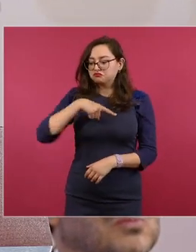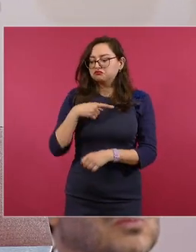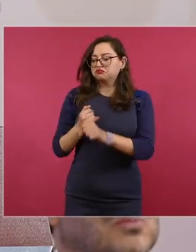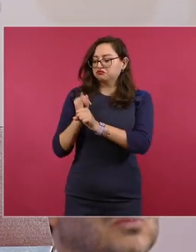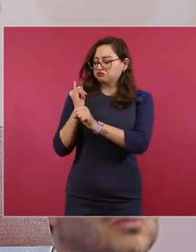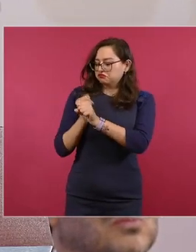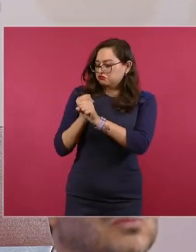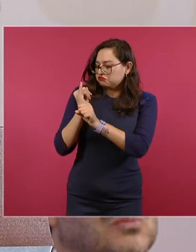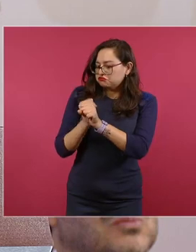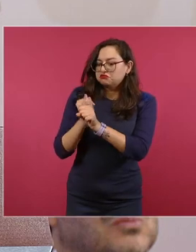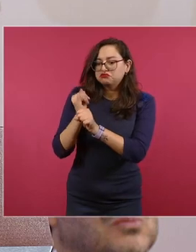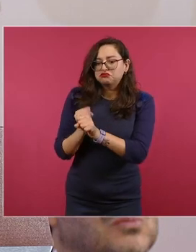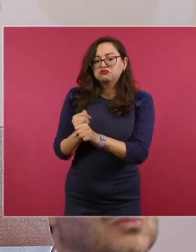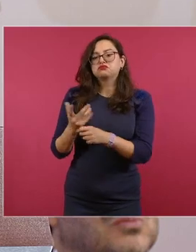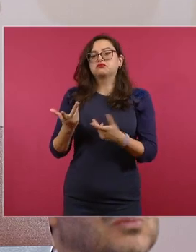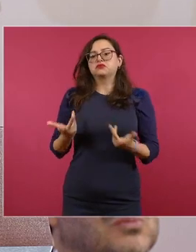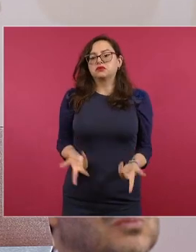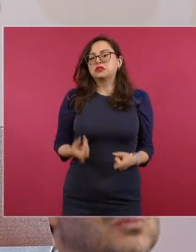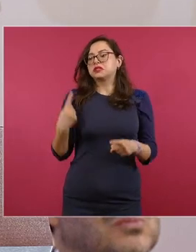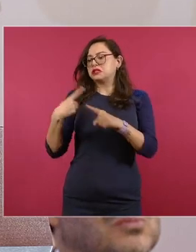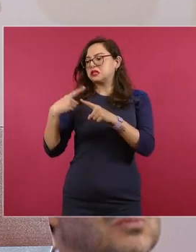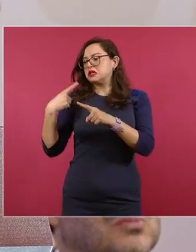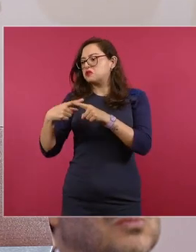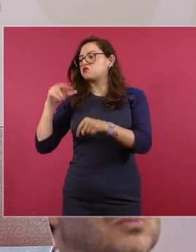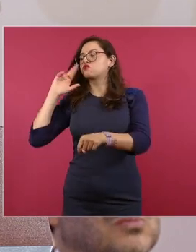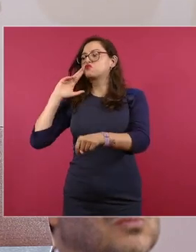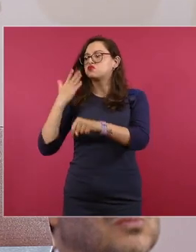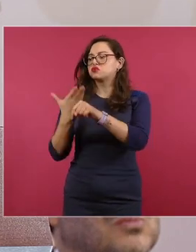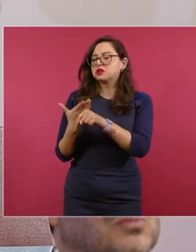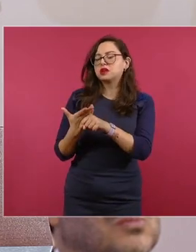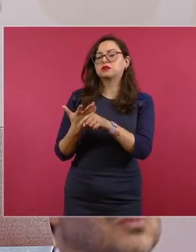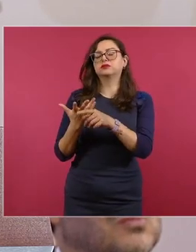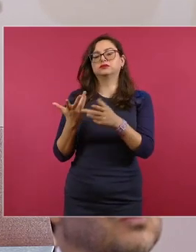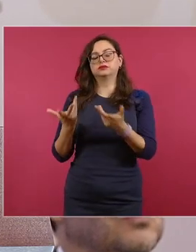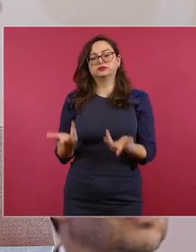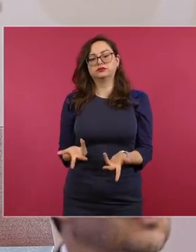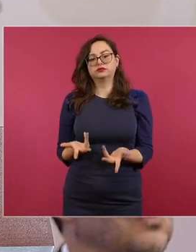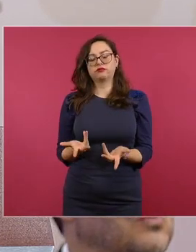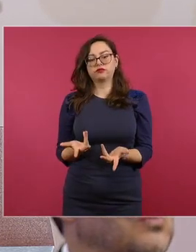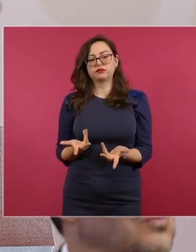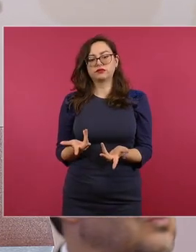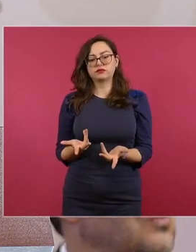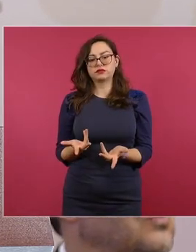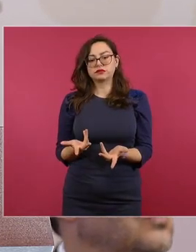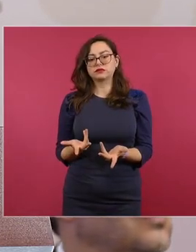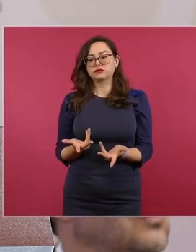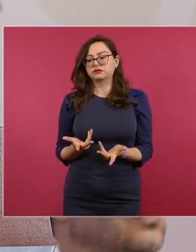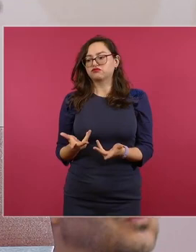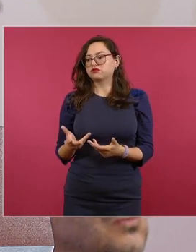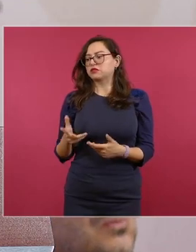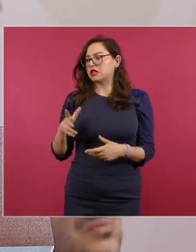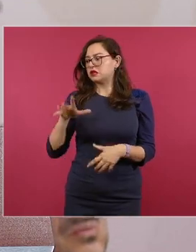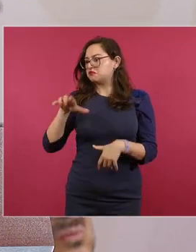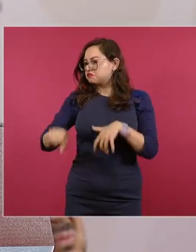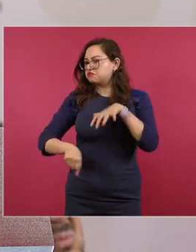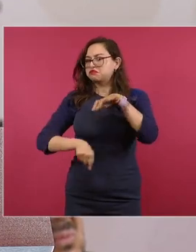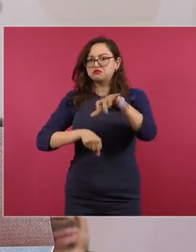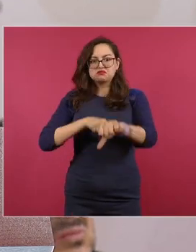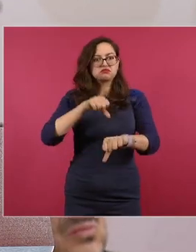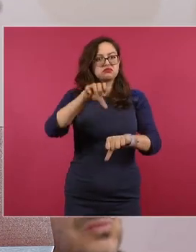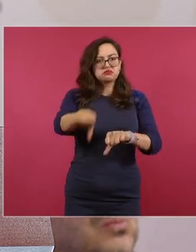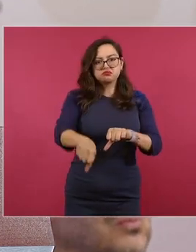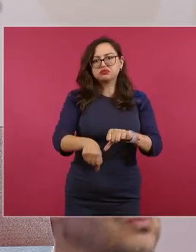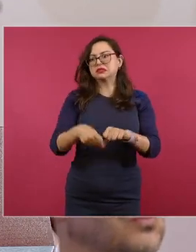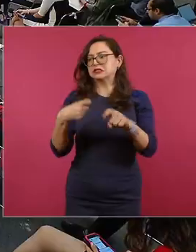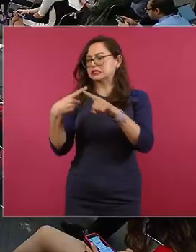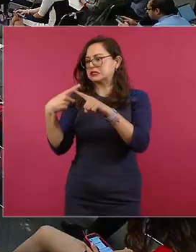investigaciones sobre responsables de este tráfico